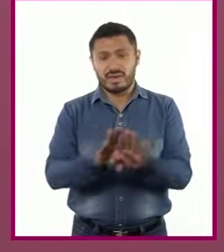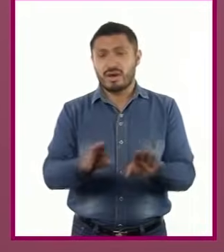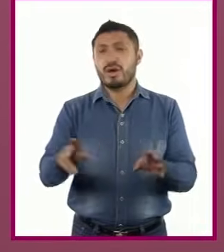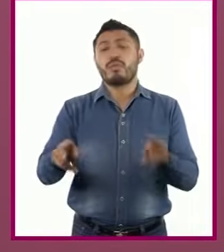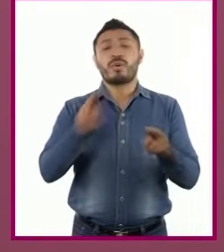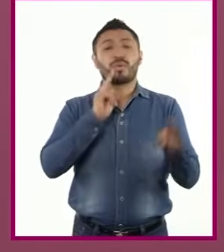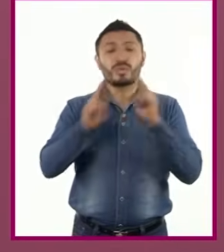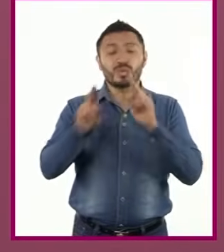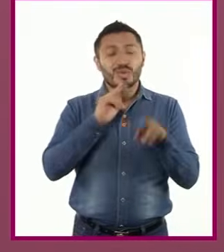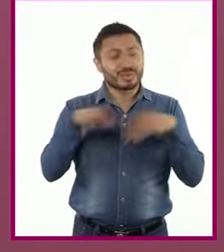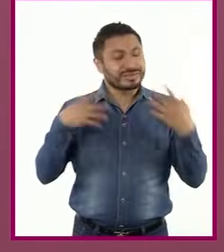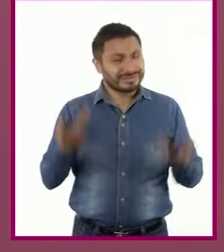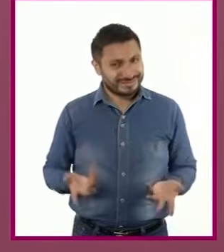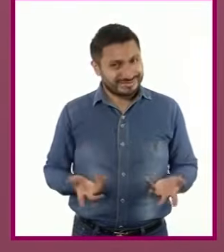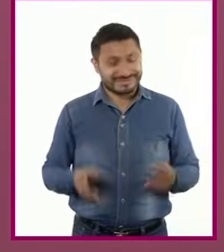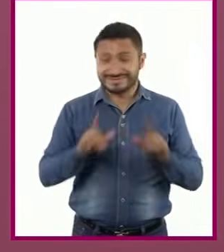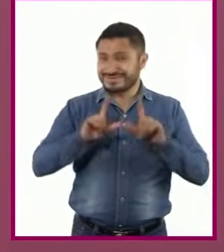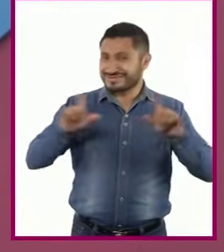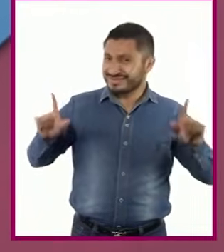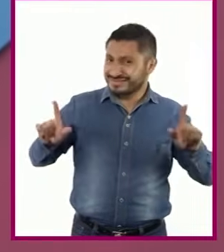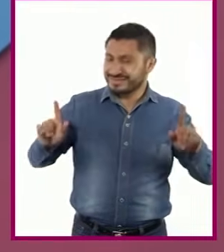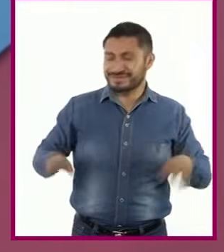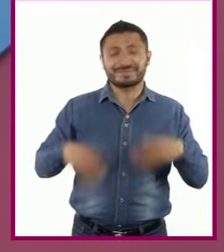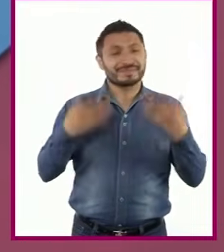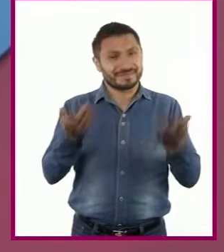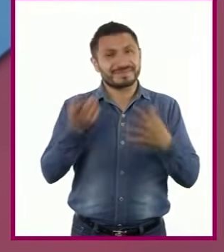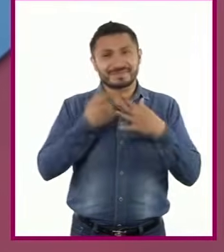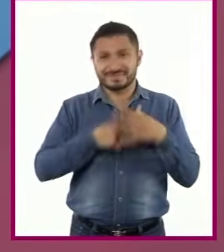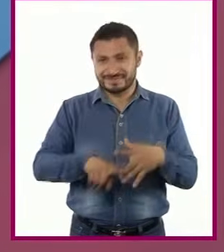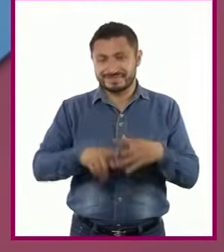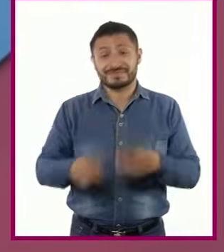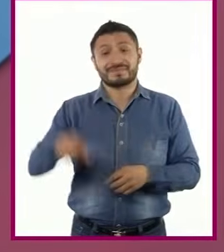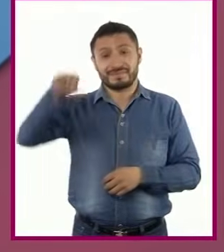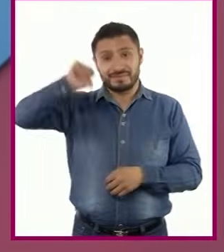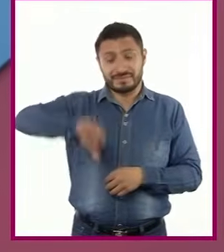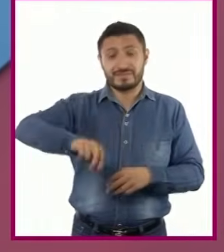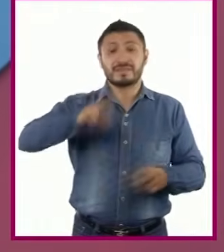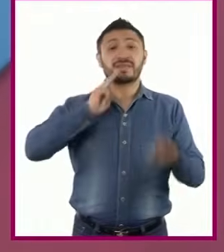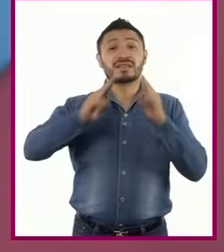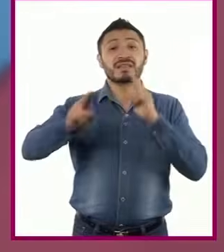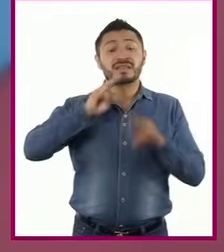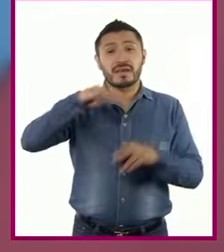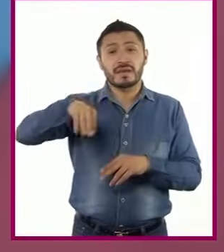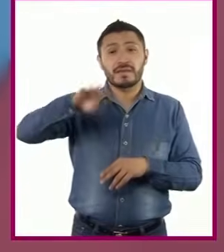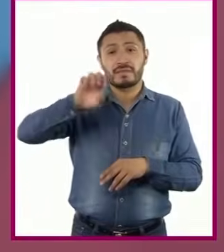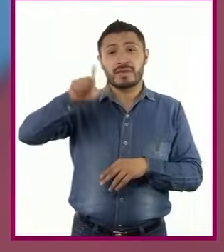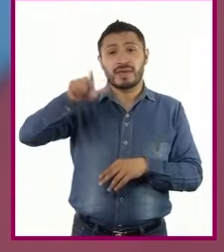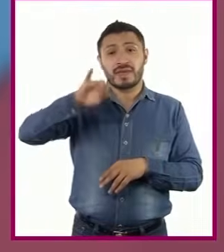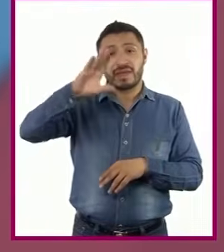noticiero se tratara. ¿Listas y listos? Esto es Noti Mexica.